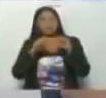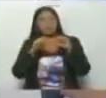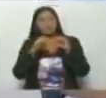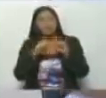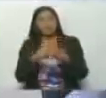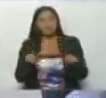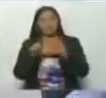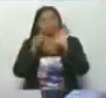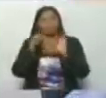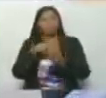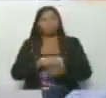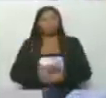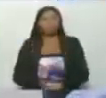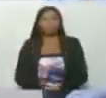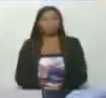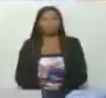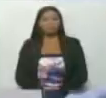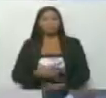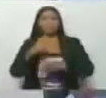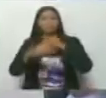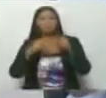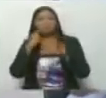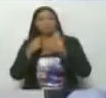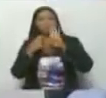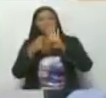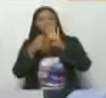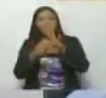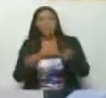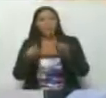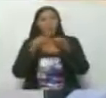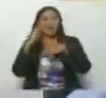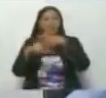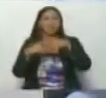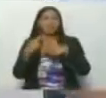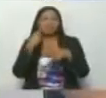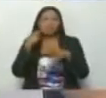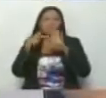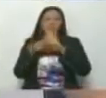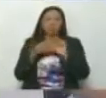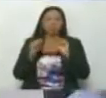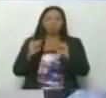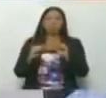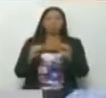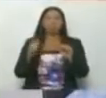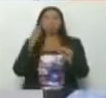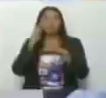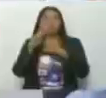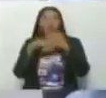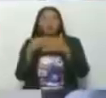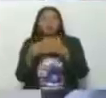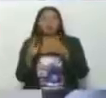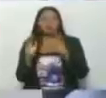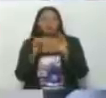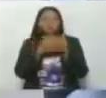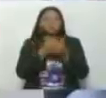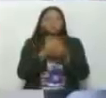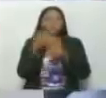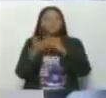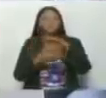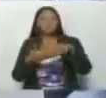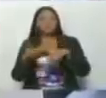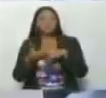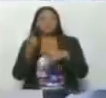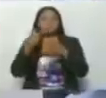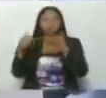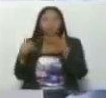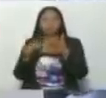tiene que reproducirse permanentemente una revolución que se estanca y que acumula problemas y vicios